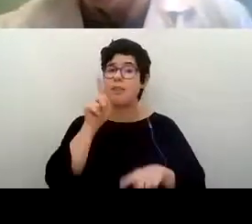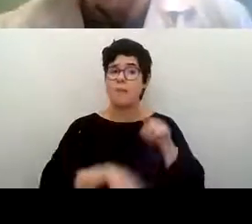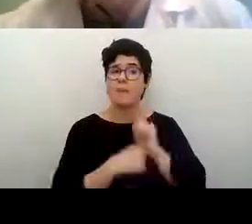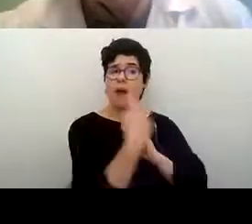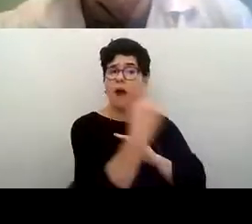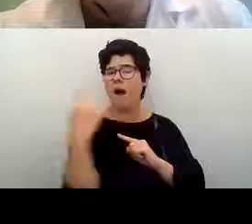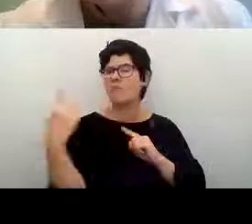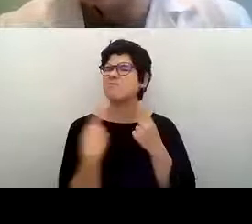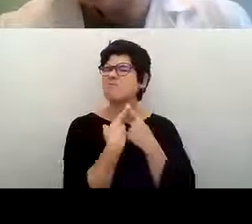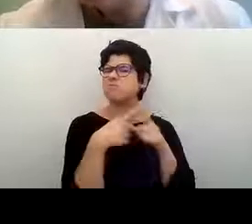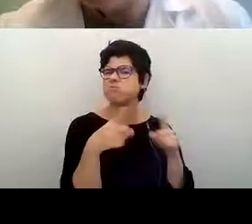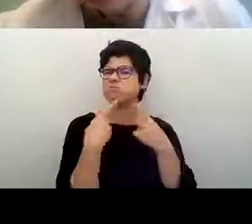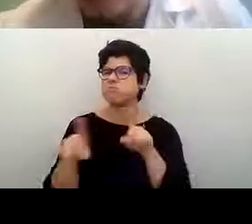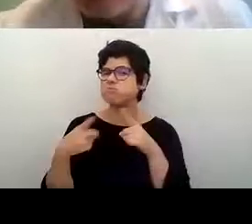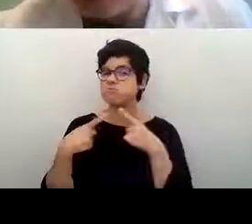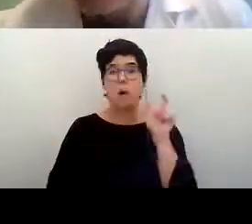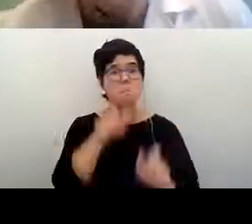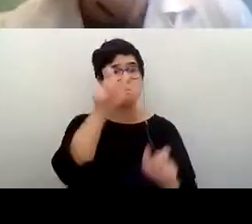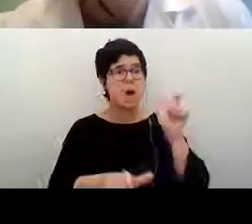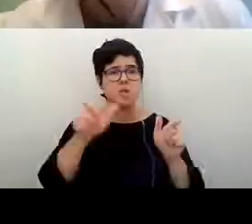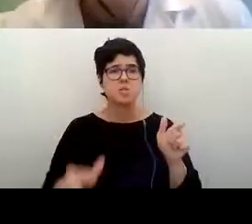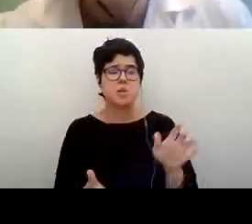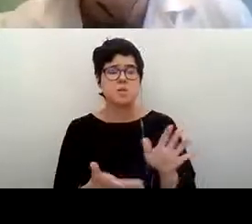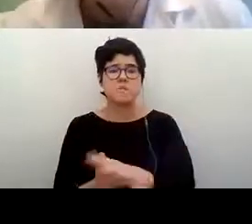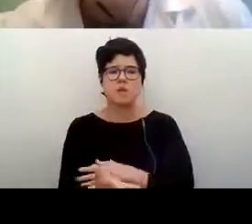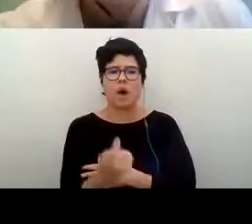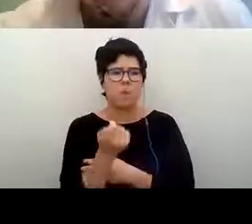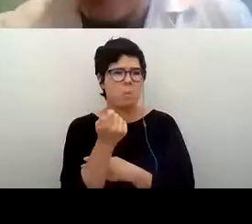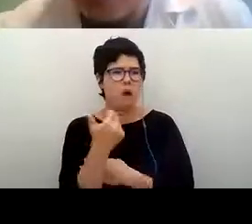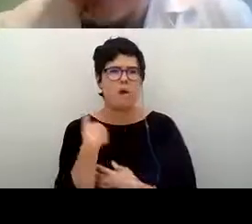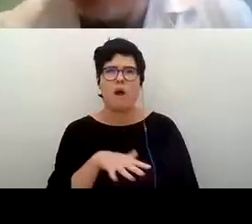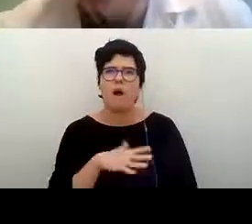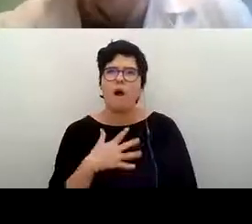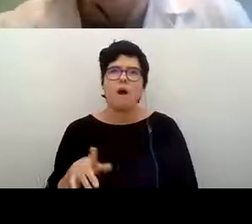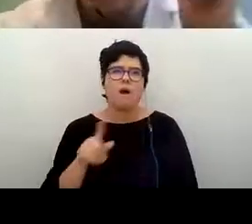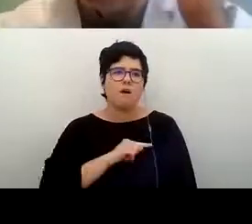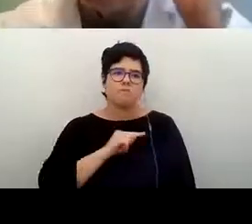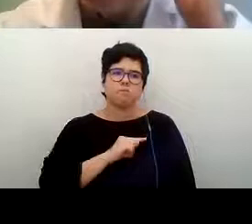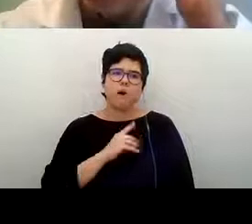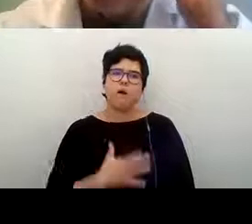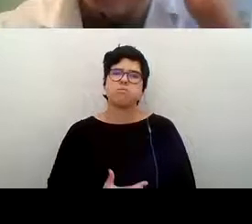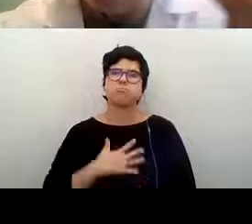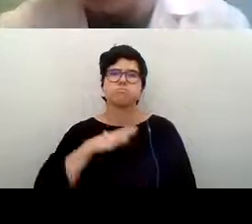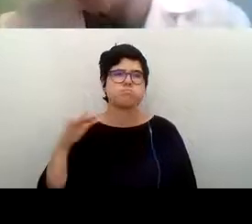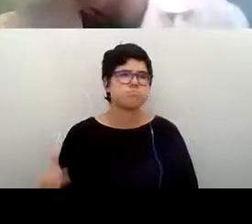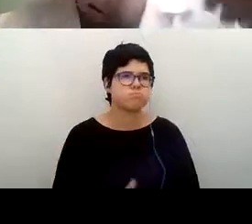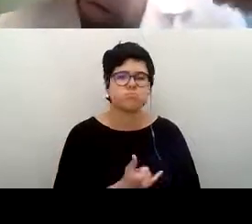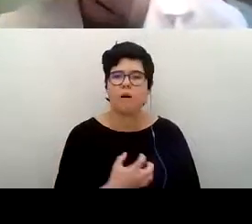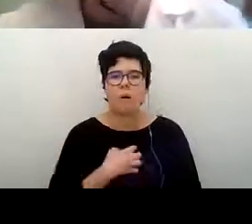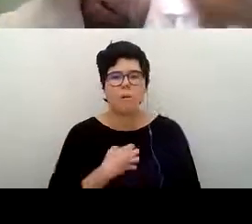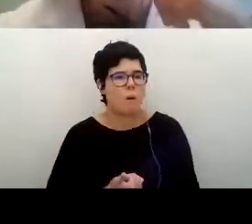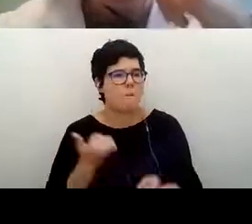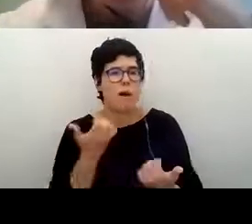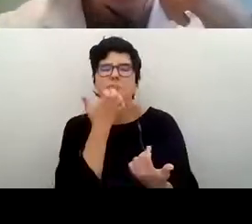a otro. Hay gente que prácticamente con nada ya se sienten agotados. Hay situaciones como por ejemplo la